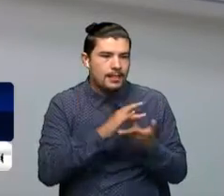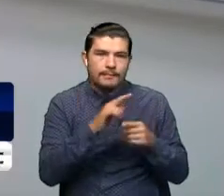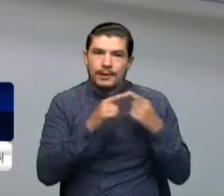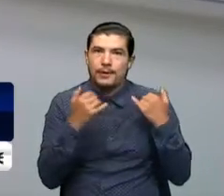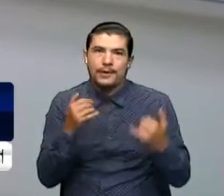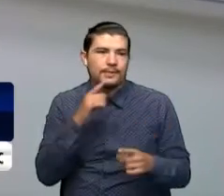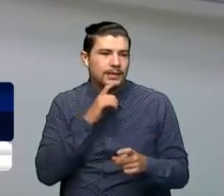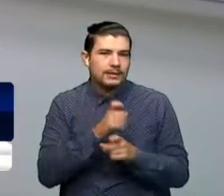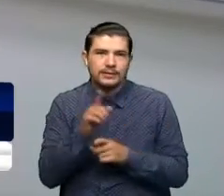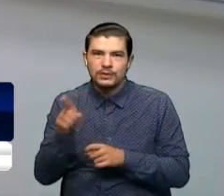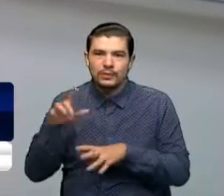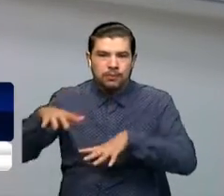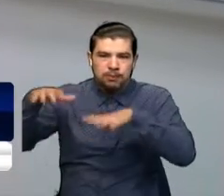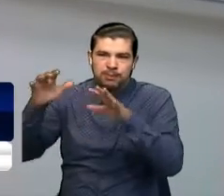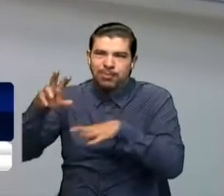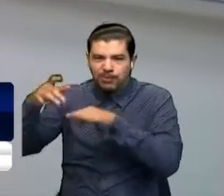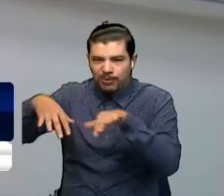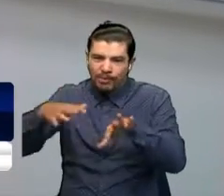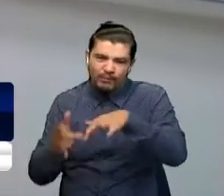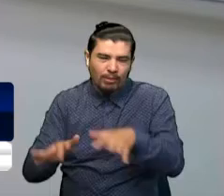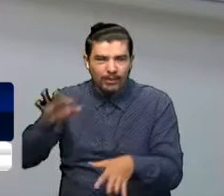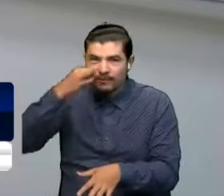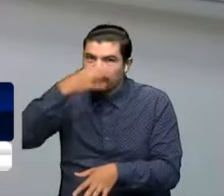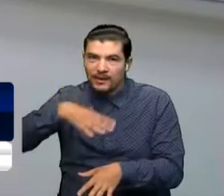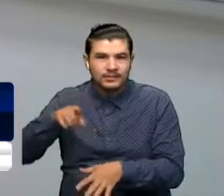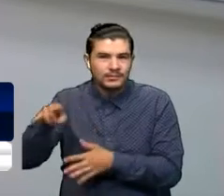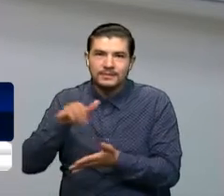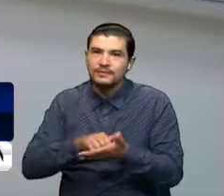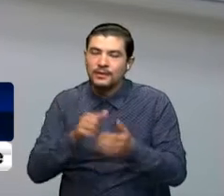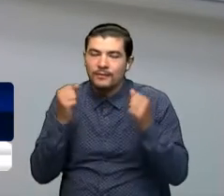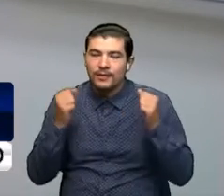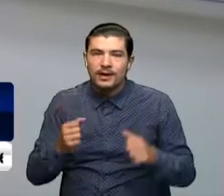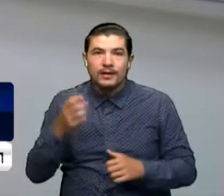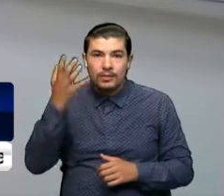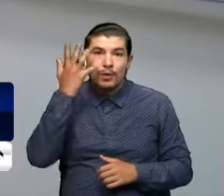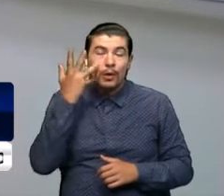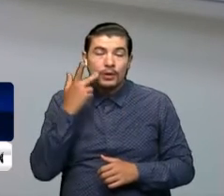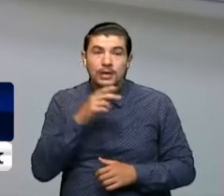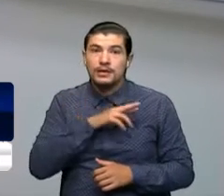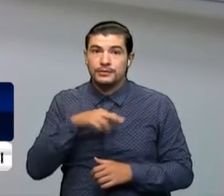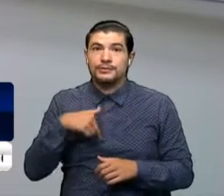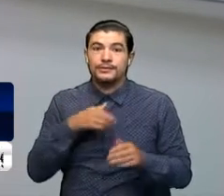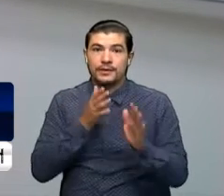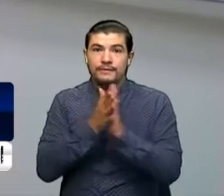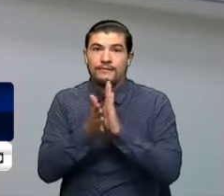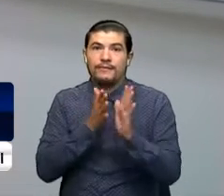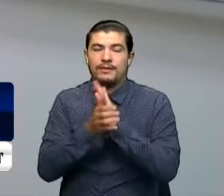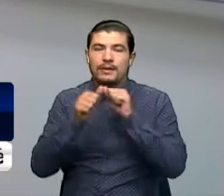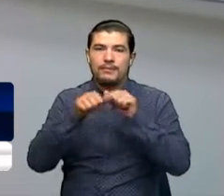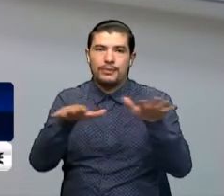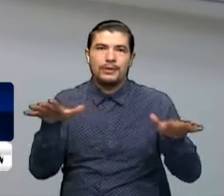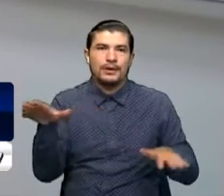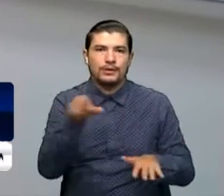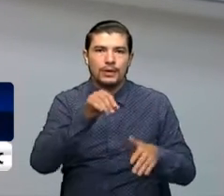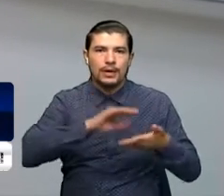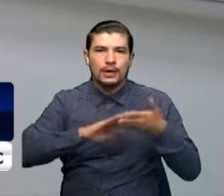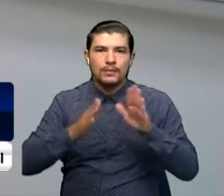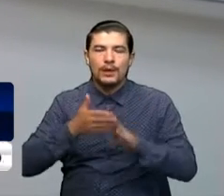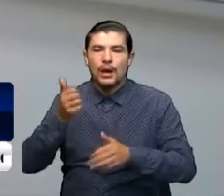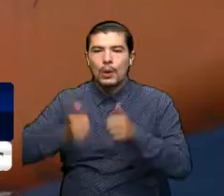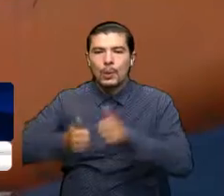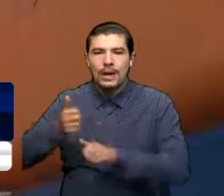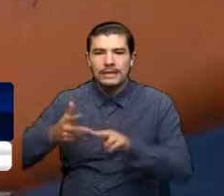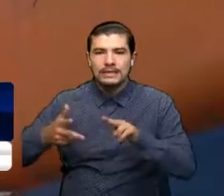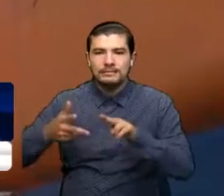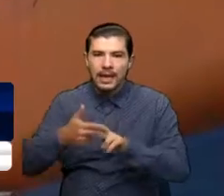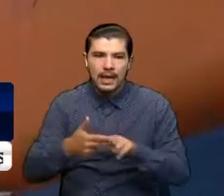en esta alerta pues nosotros diariamente comunicaremos a la comunidad patience los servicios que vamos